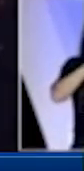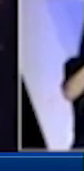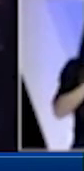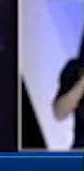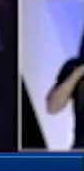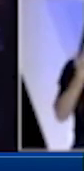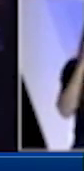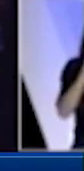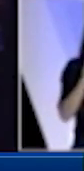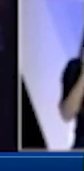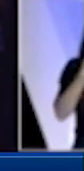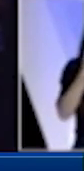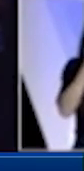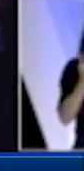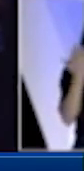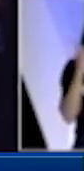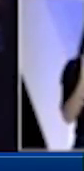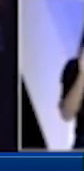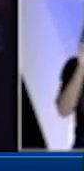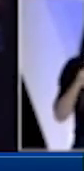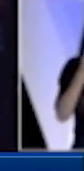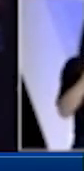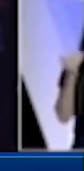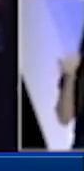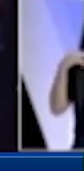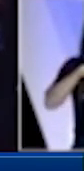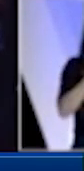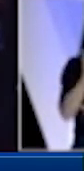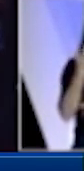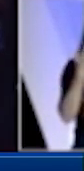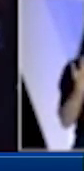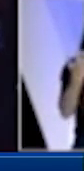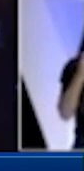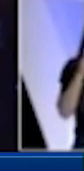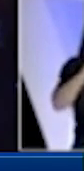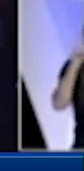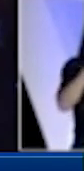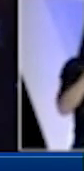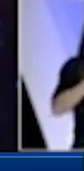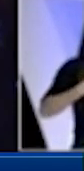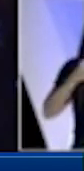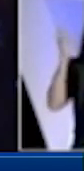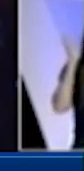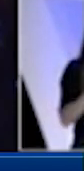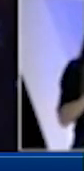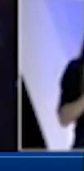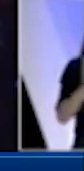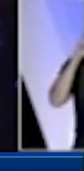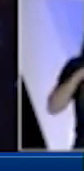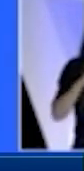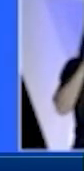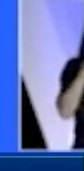estás gobernando con un reino de taifas, que un montón de partidos